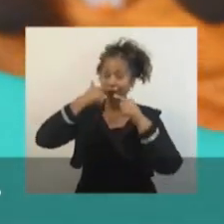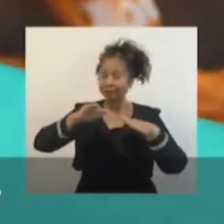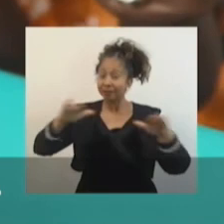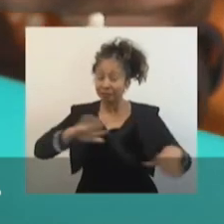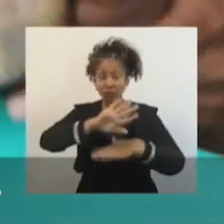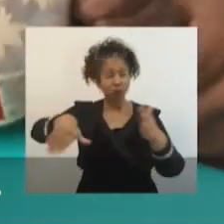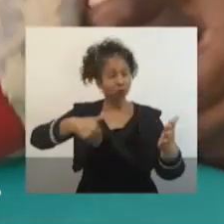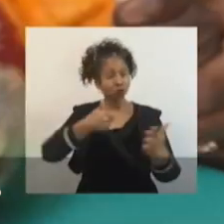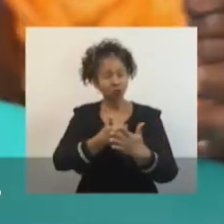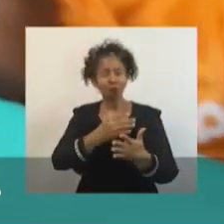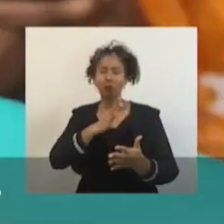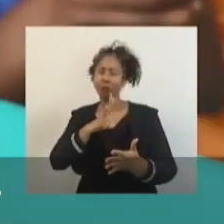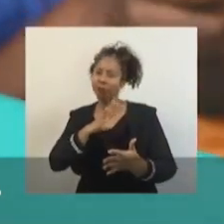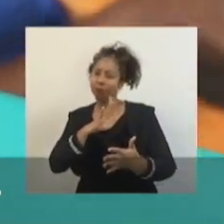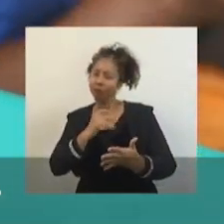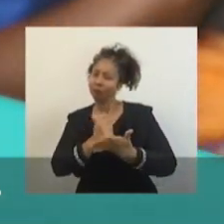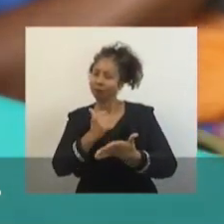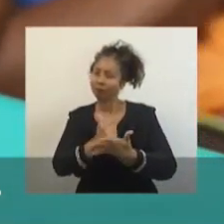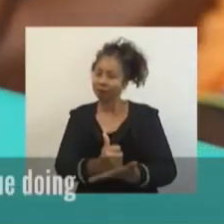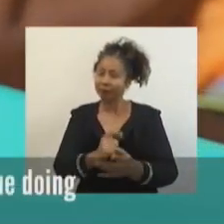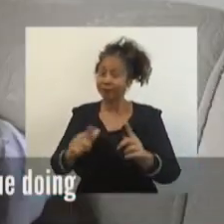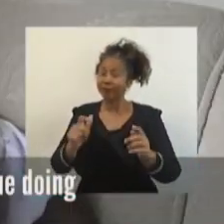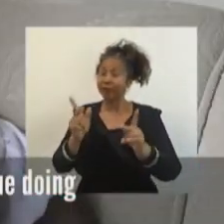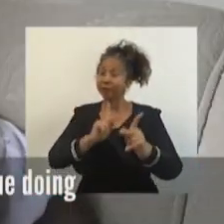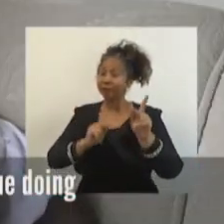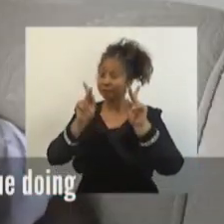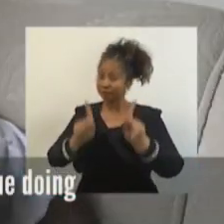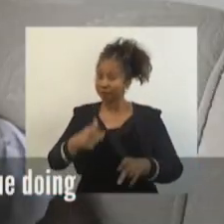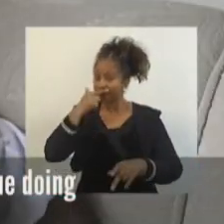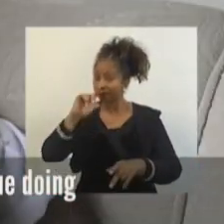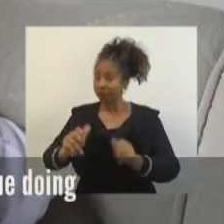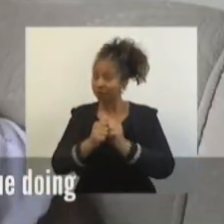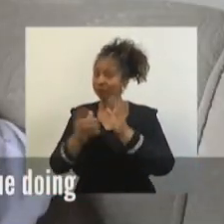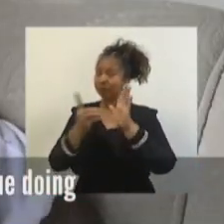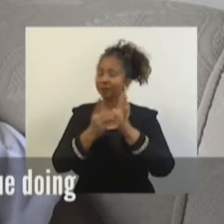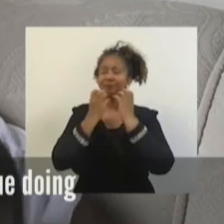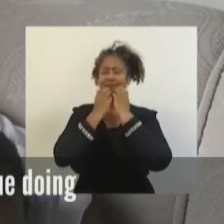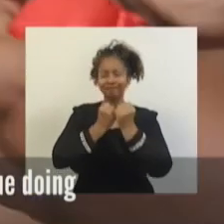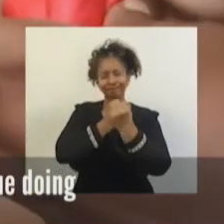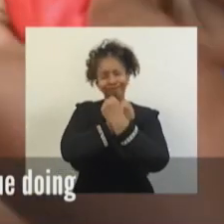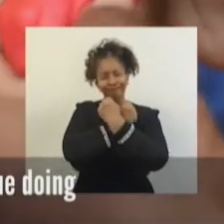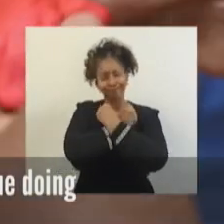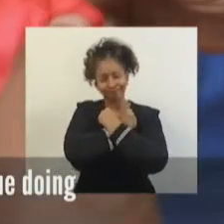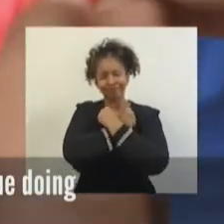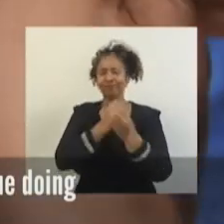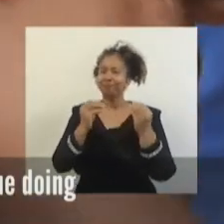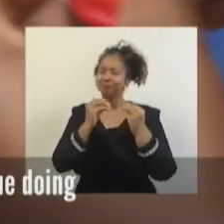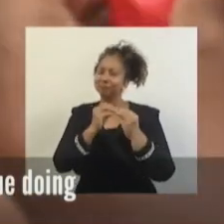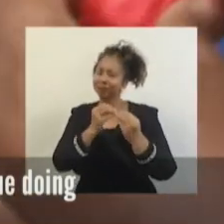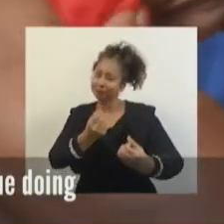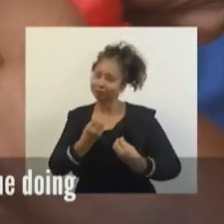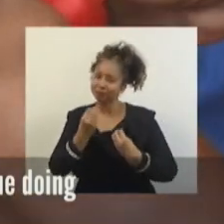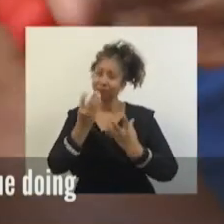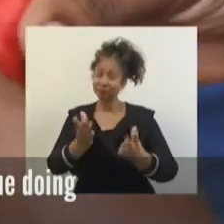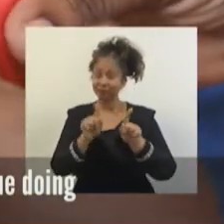y le digo, a todos lo tratan bien, pero para esos niños hay un cariño en especial. Le dan más cariño y más